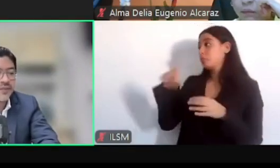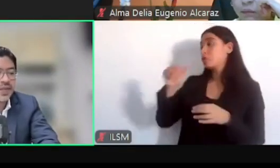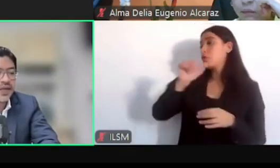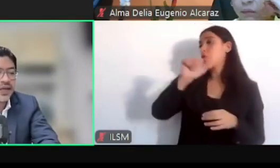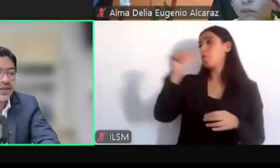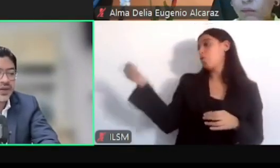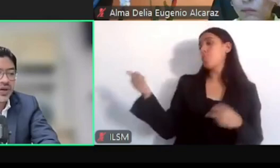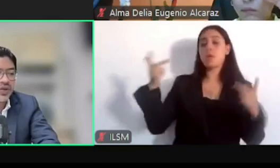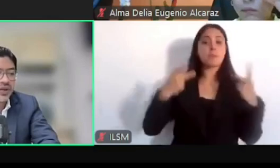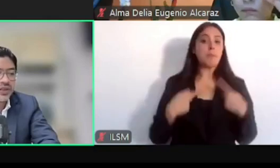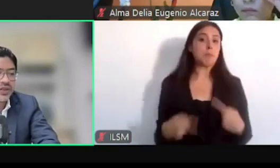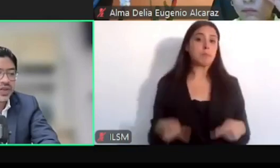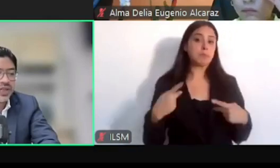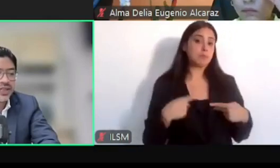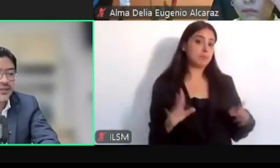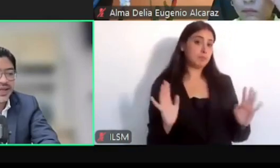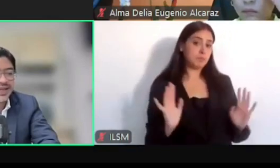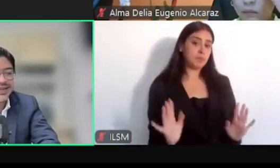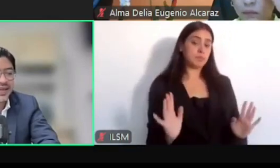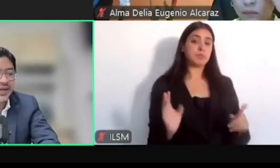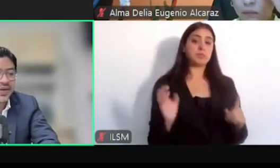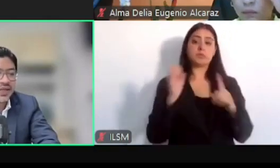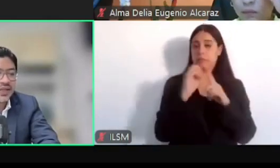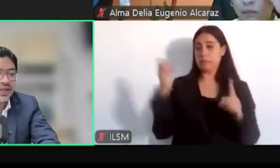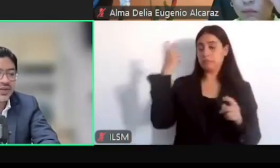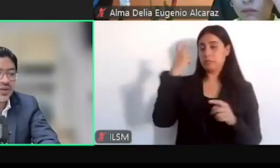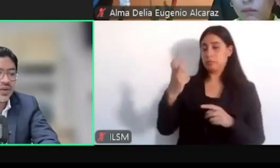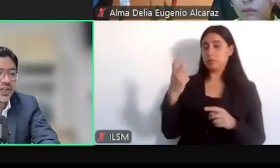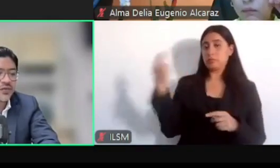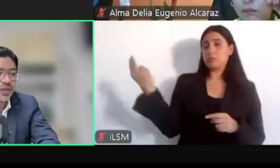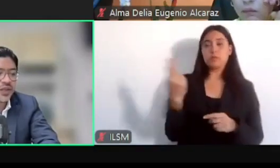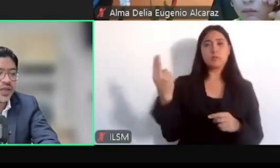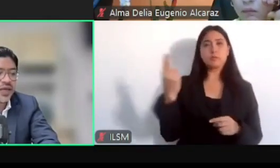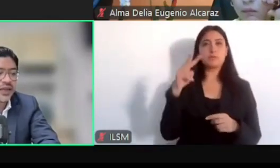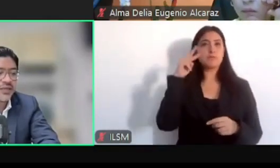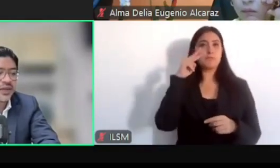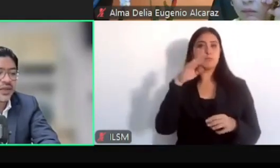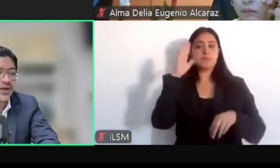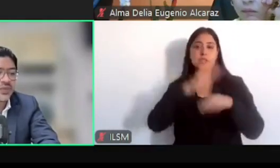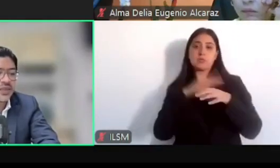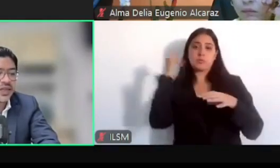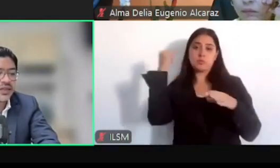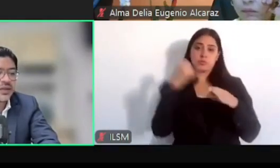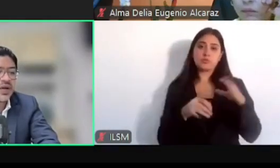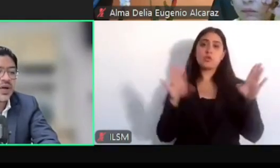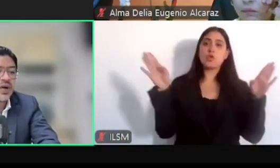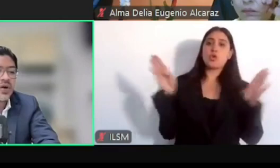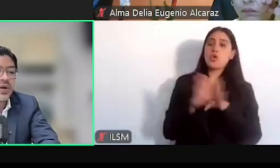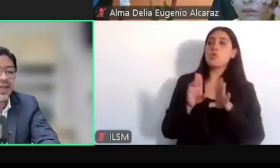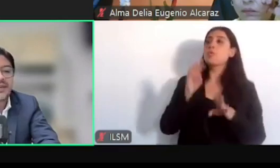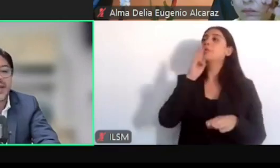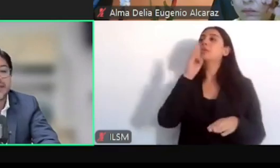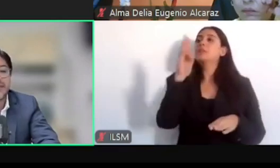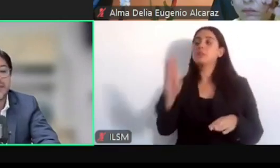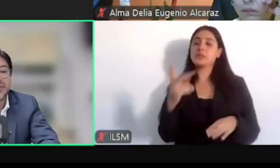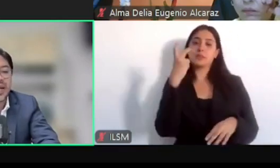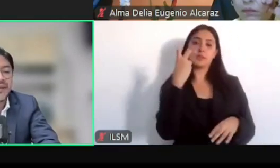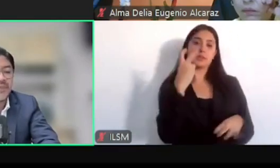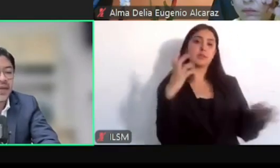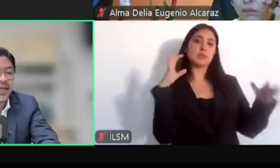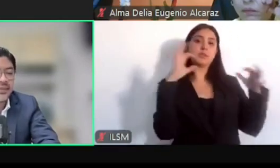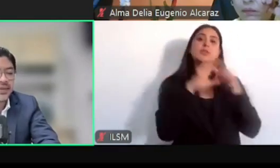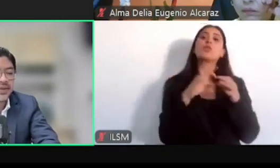tercero este órgano jurisdiccional estima innecesario realizar el estudio correspondiente a interpretar los mensajes como un equivalente